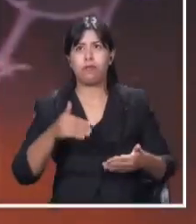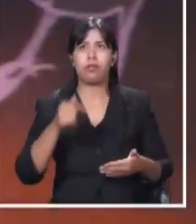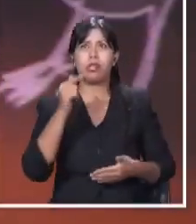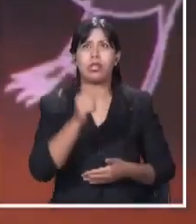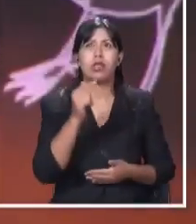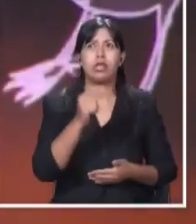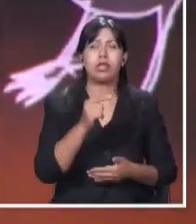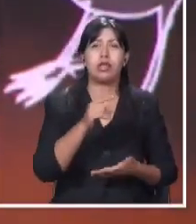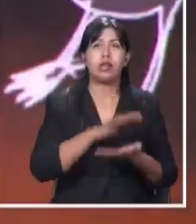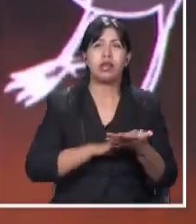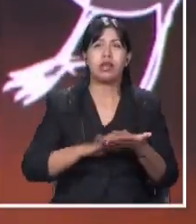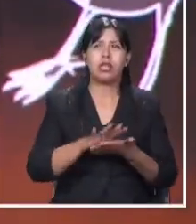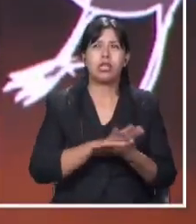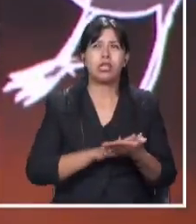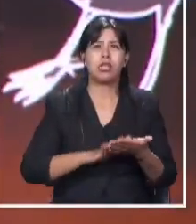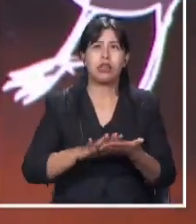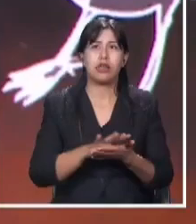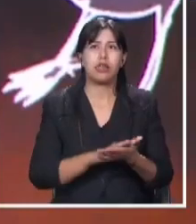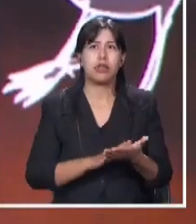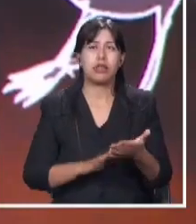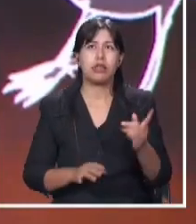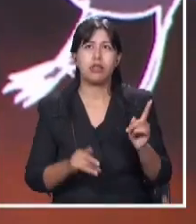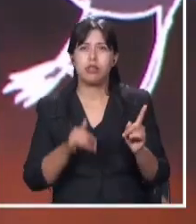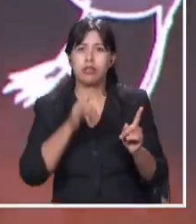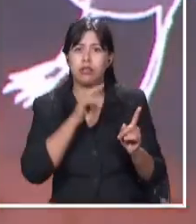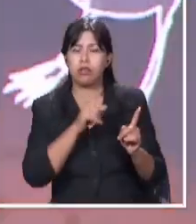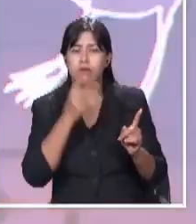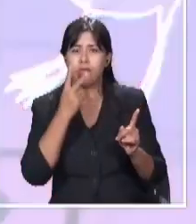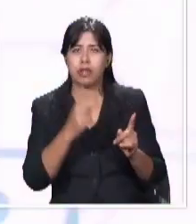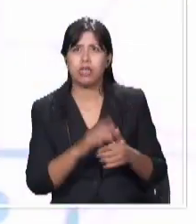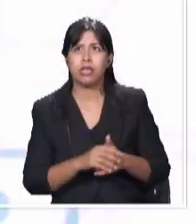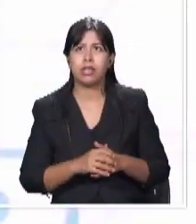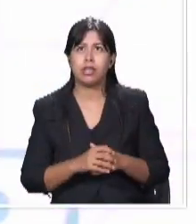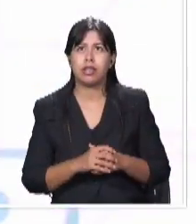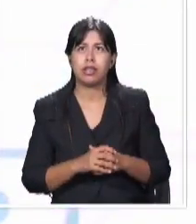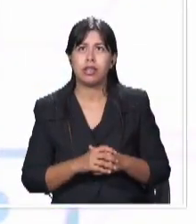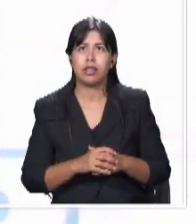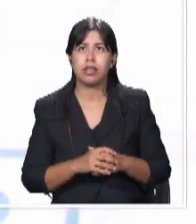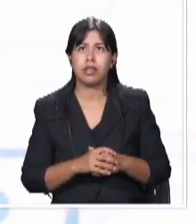ejemplos. No sé por qué no se ve.